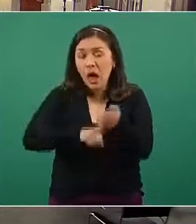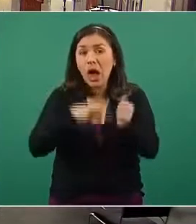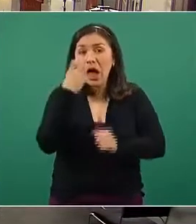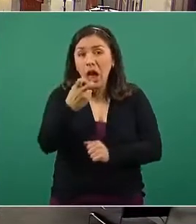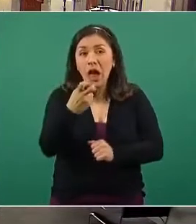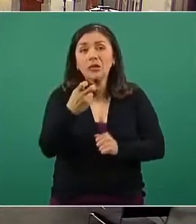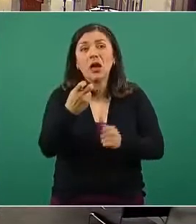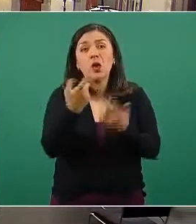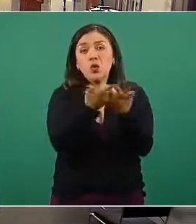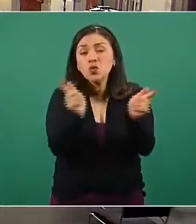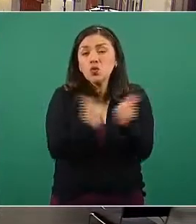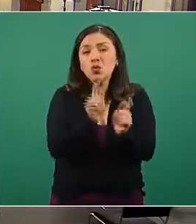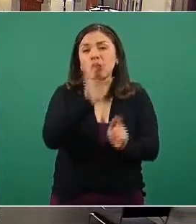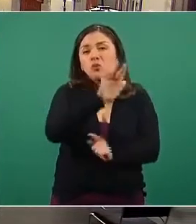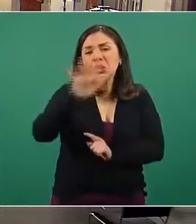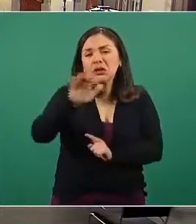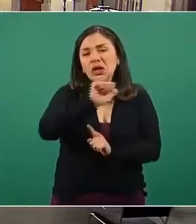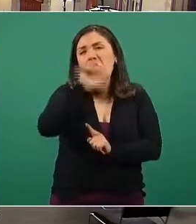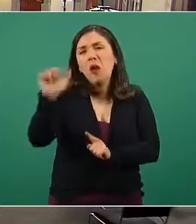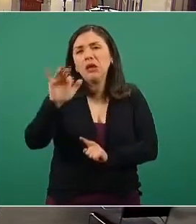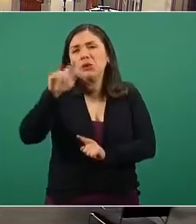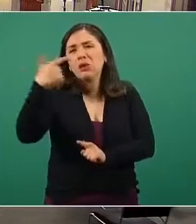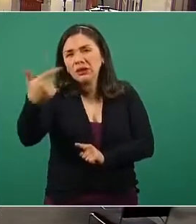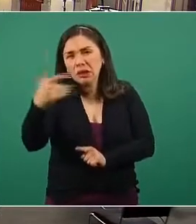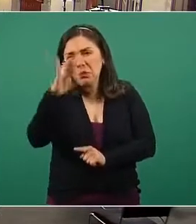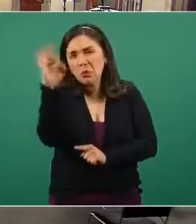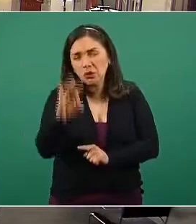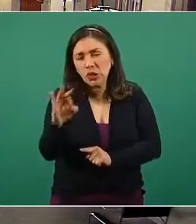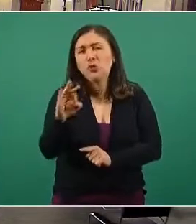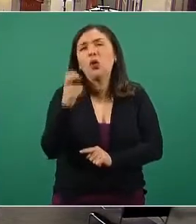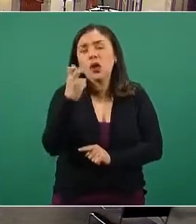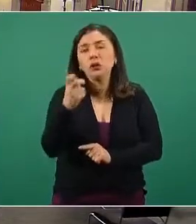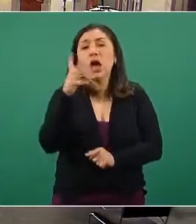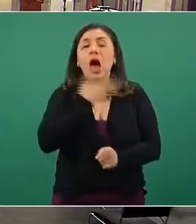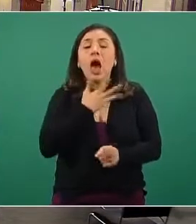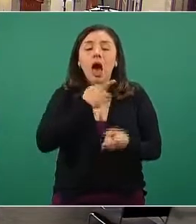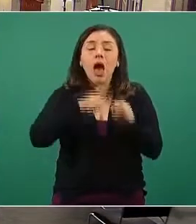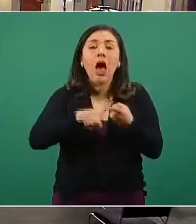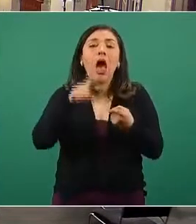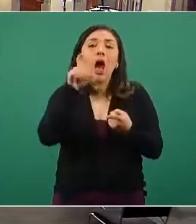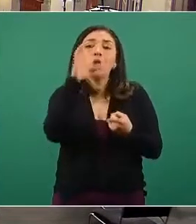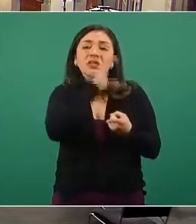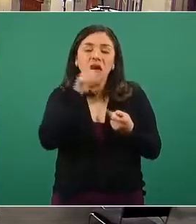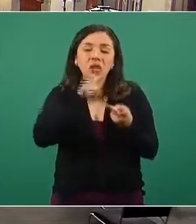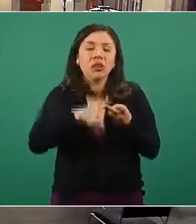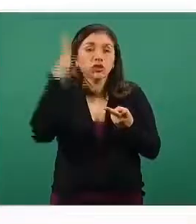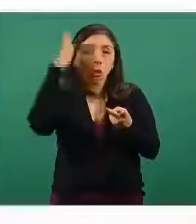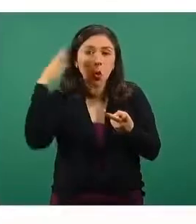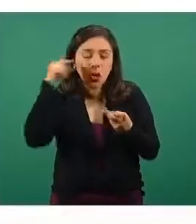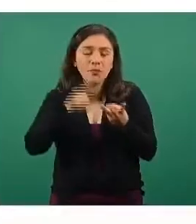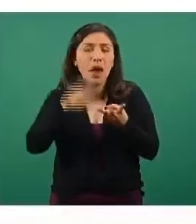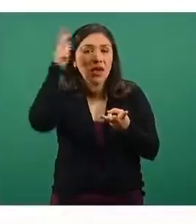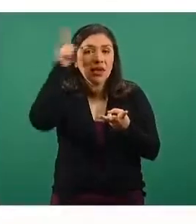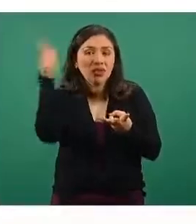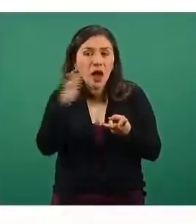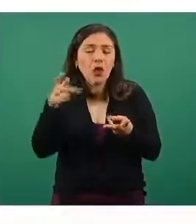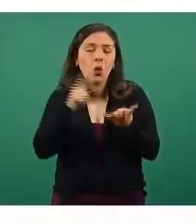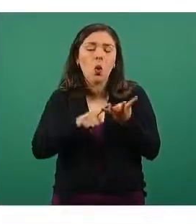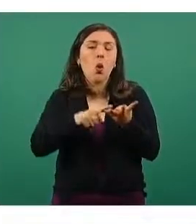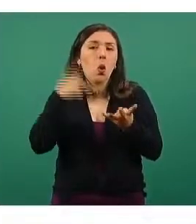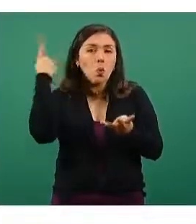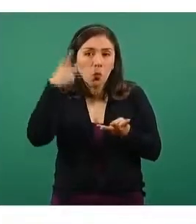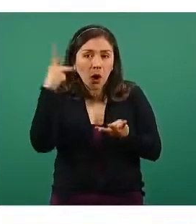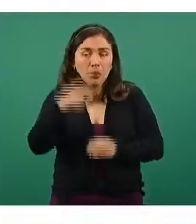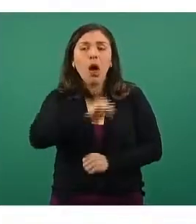rangos específicamente entre el 55 y el 57, de mayor a menor, Aguascalientes, Colima, Hidalgo y Puebla, y 3 que